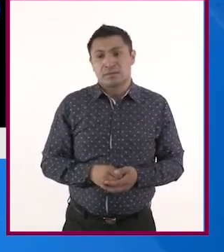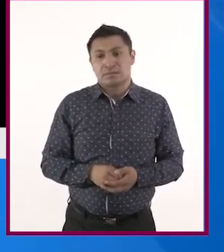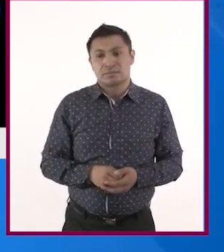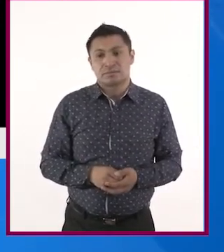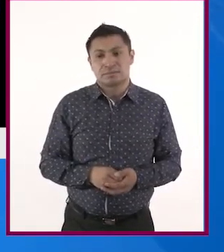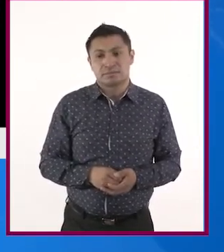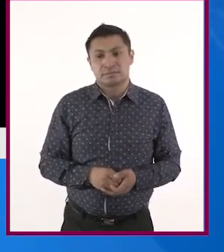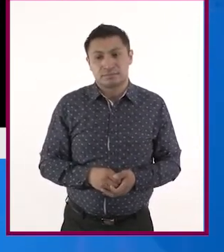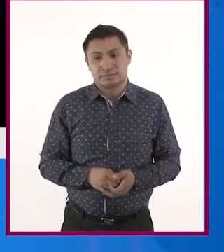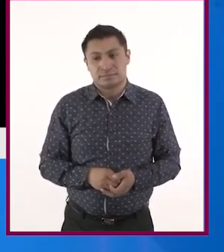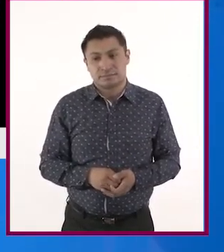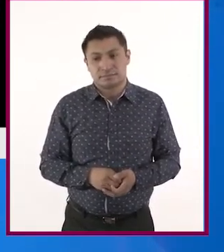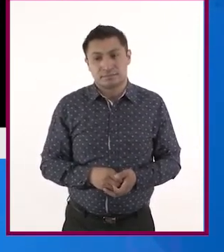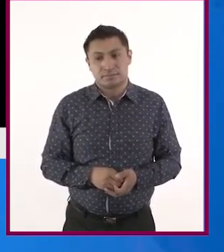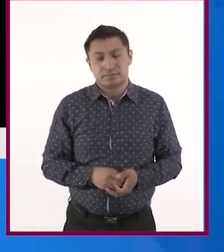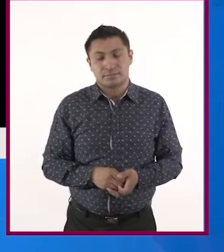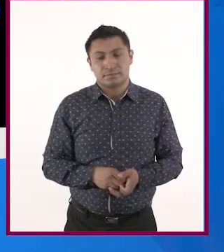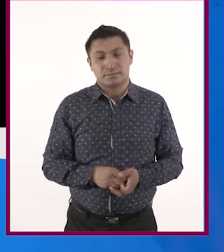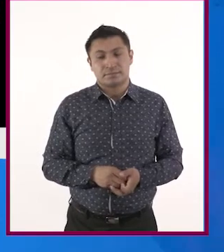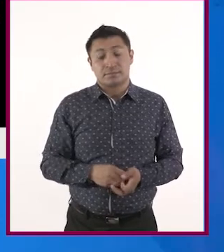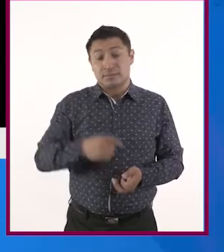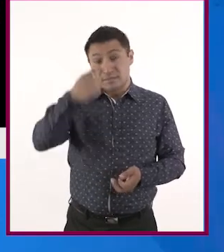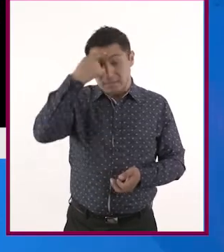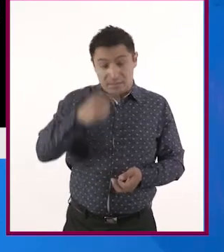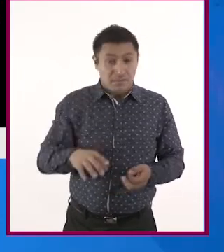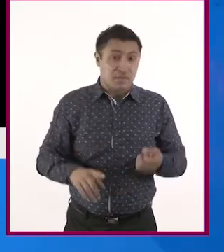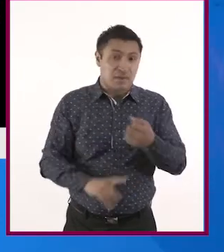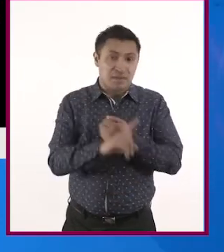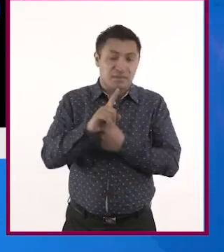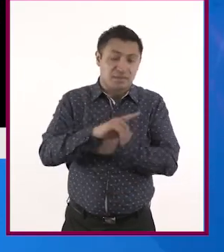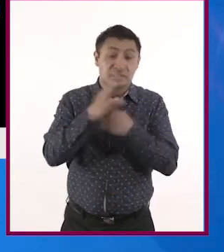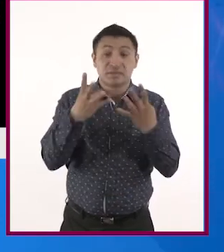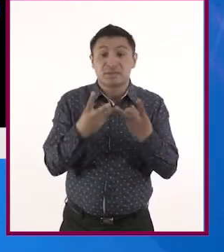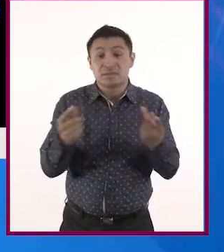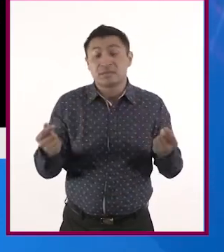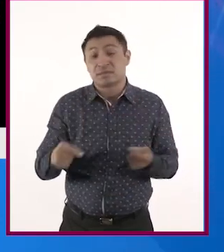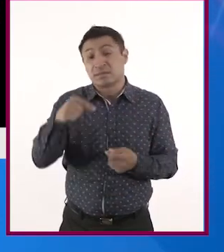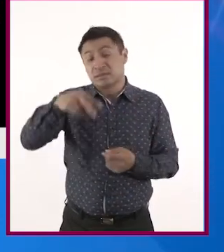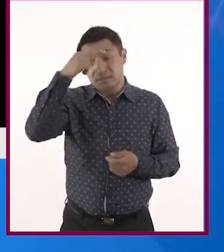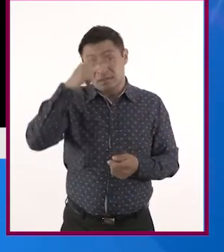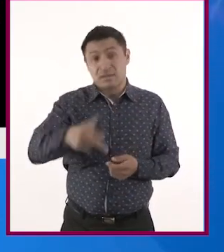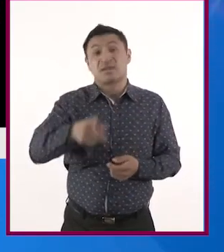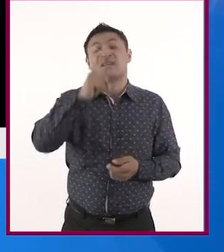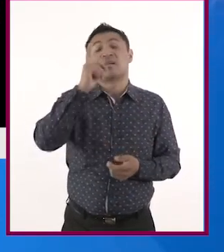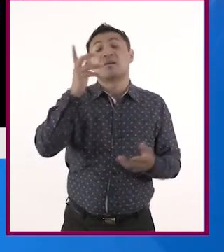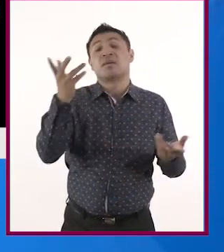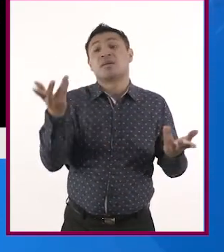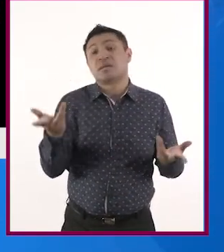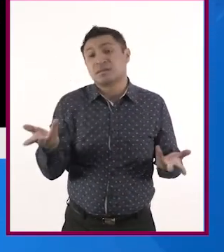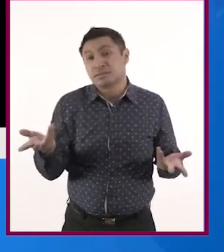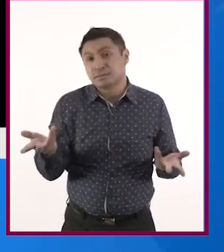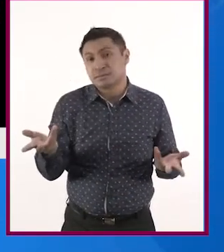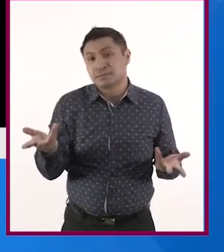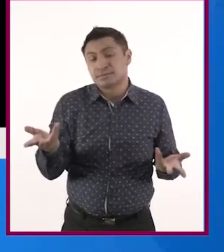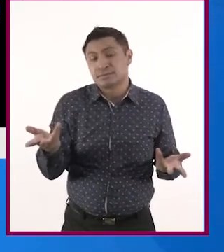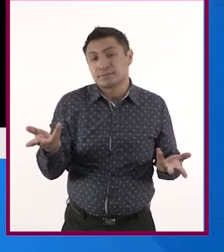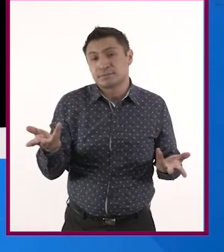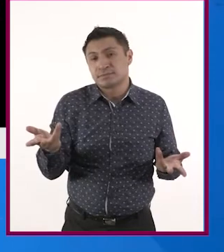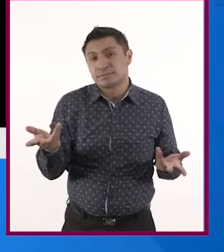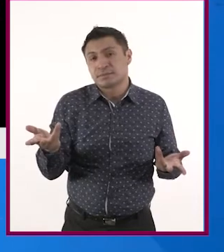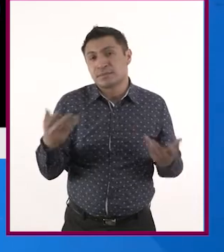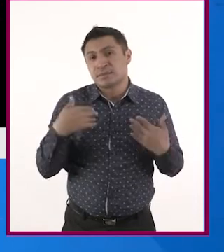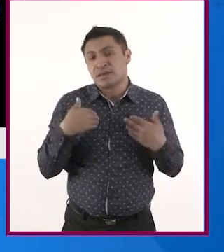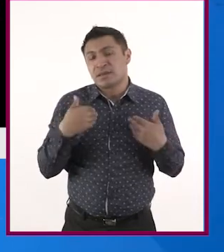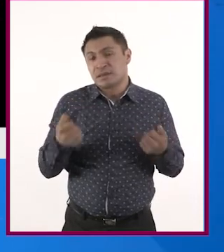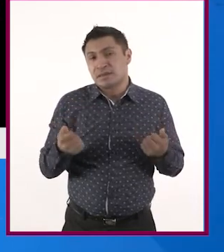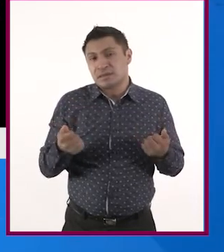propiciar un cambio en la situación hídrica de nuestro país es convencernos que en nuestra sociedad no deberíamos